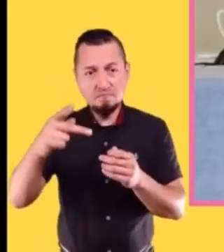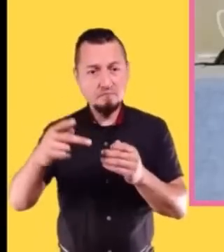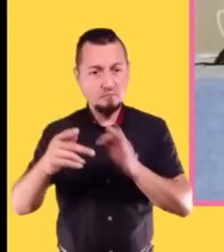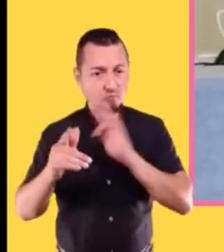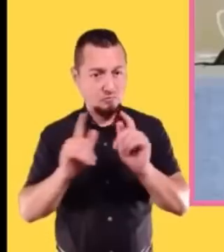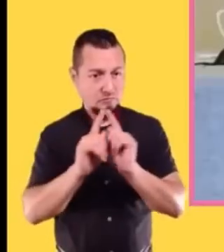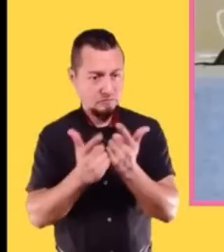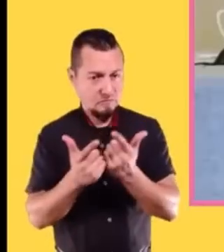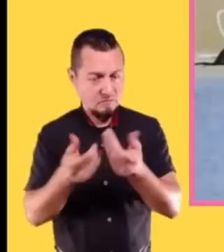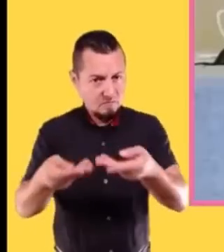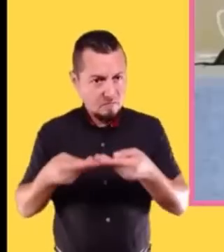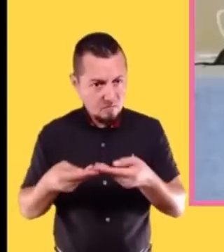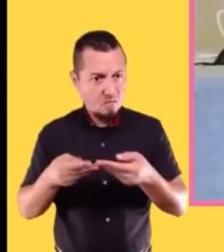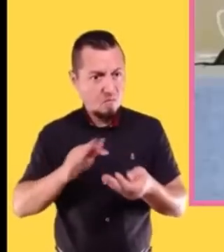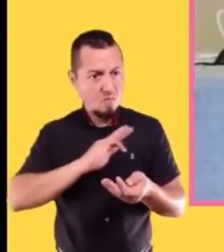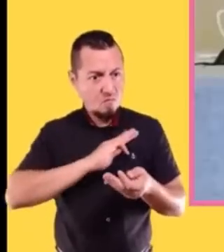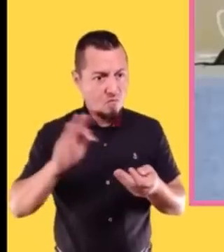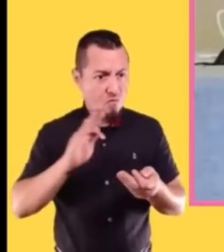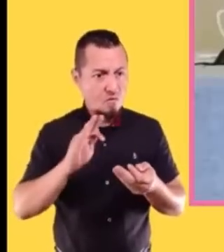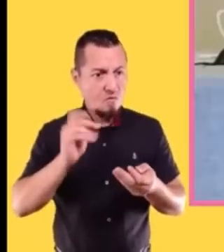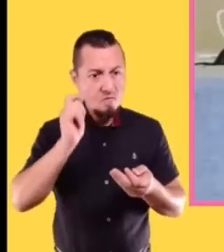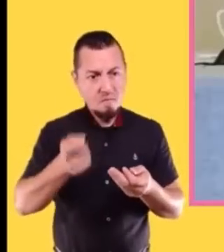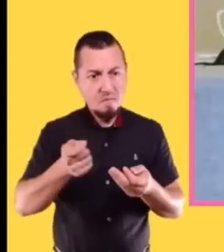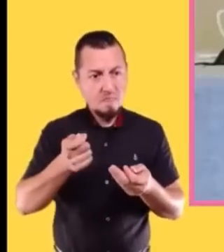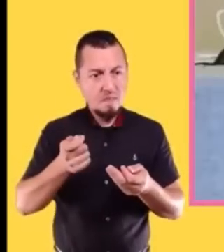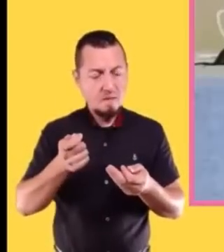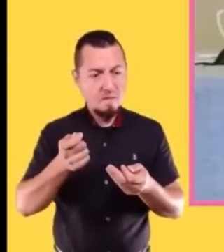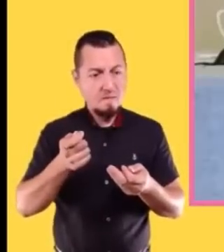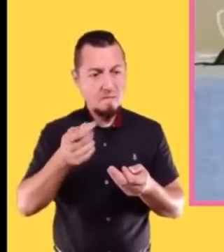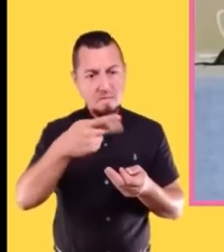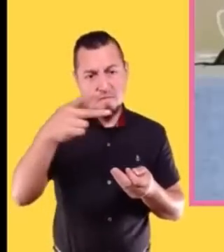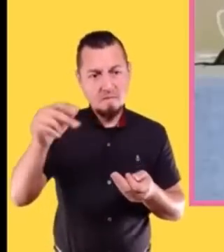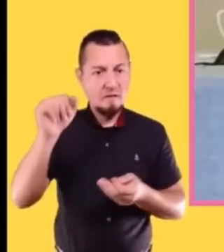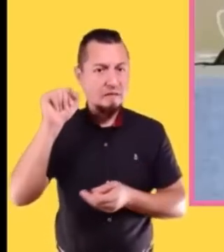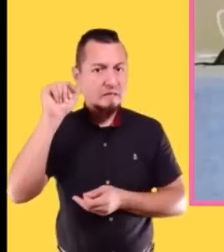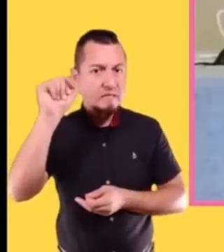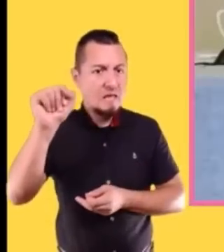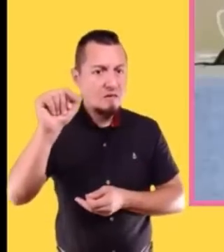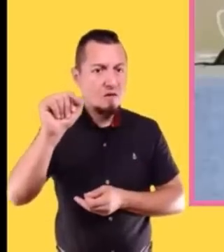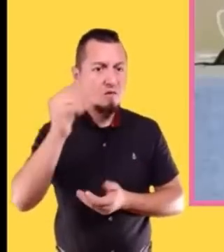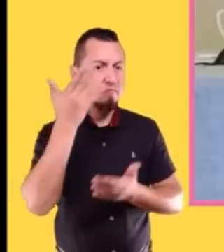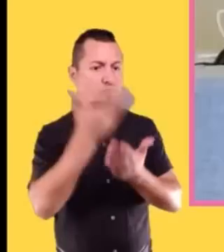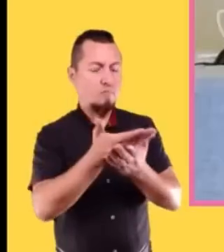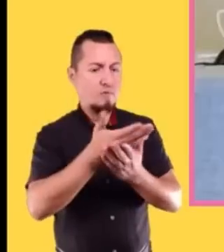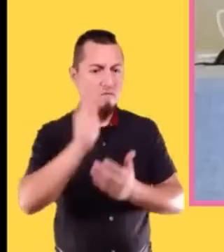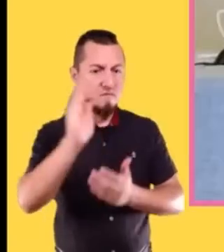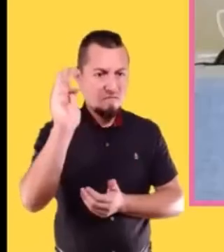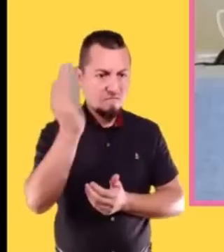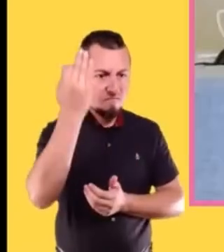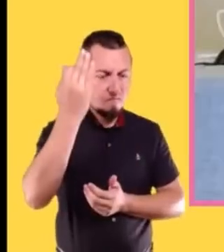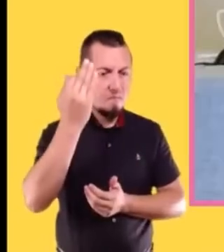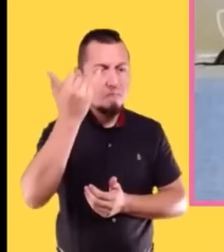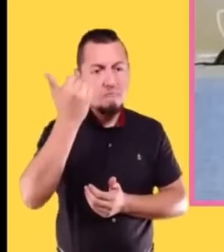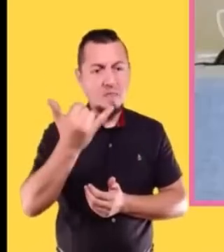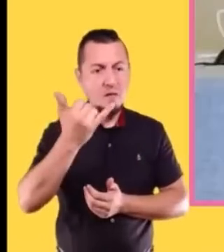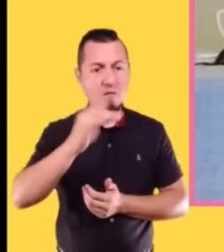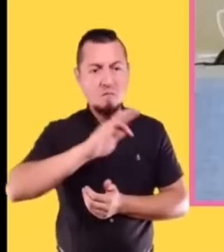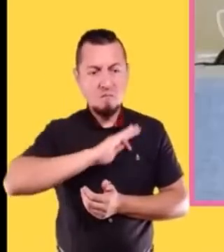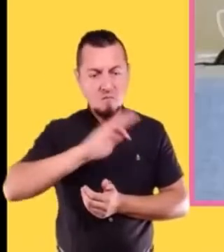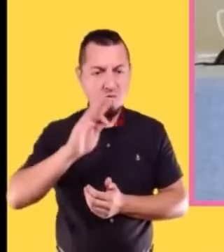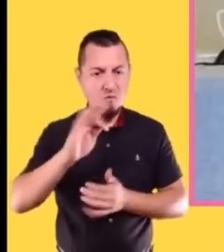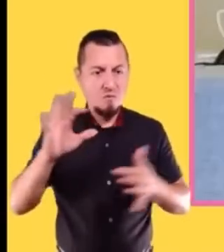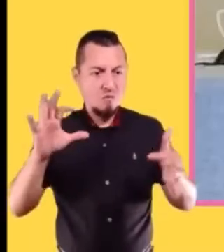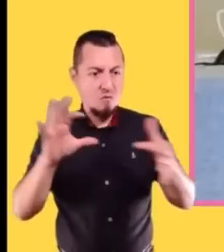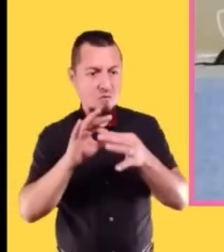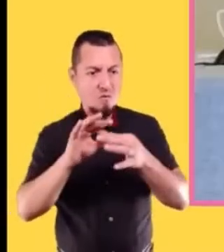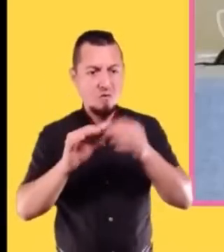pudieran obtenerlos por parte, no sé, de los sindicatos, o que lo pidieran directamente a la federación? Y si hasta este momento ha habido alguna